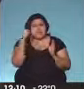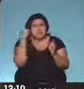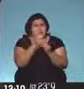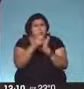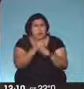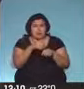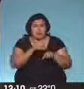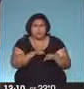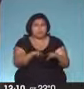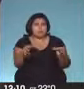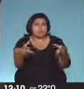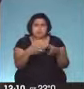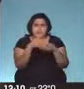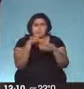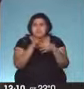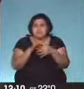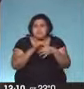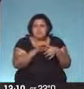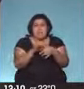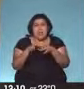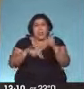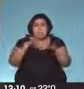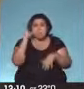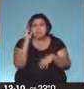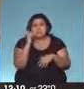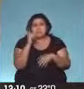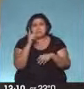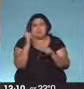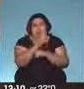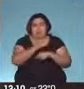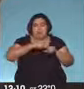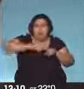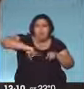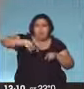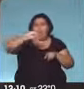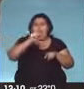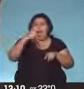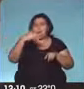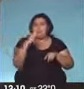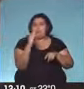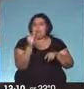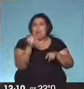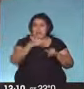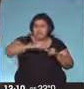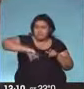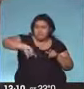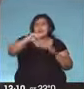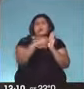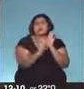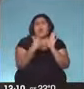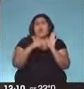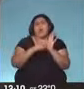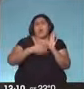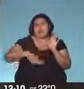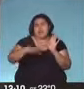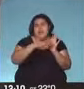más crítica que podemos decir de la República Argentina, que es el AMBA, la zona de la ciudad de Buenos Aires y el